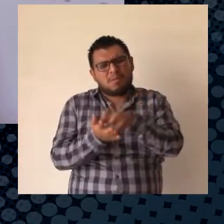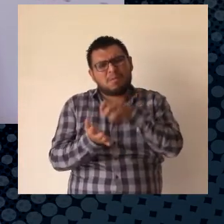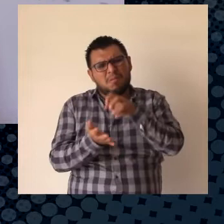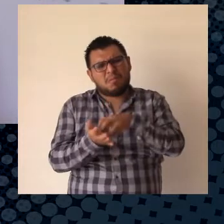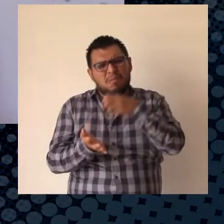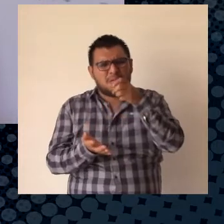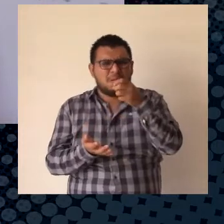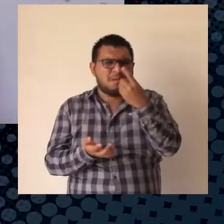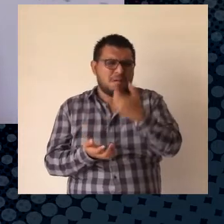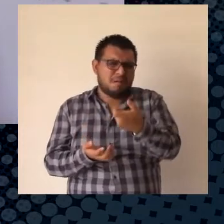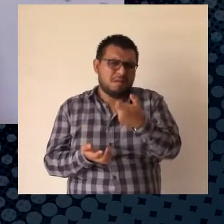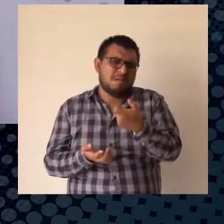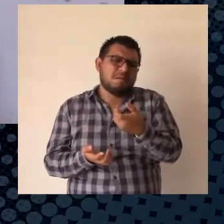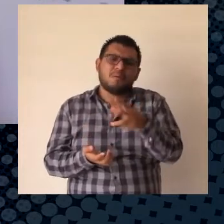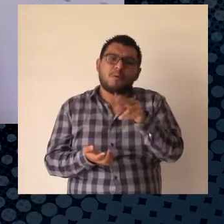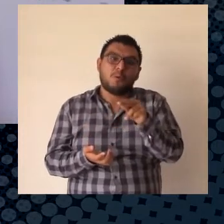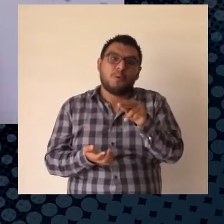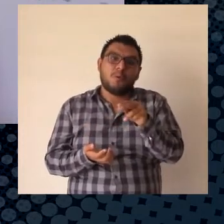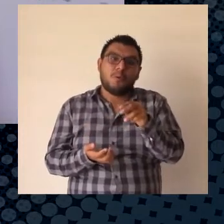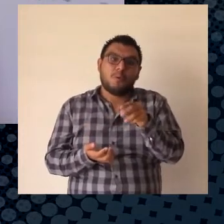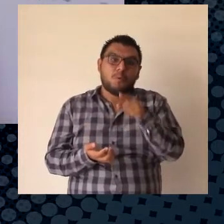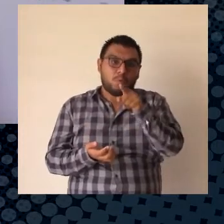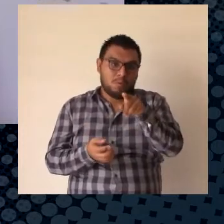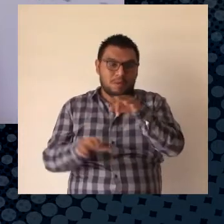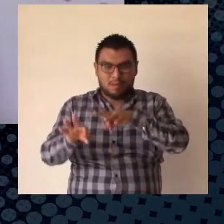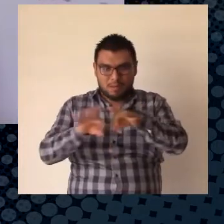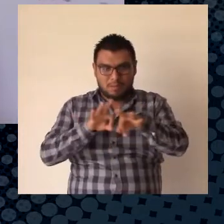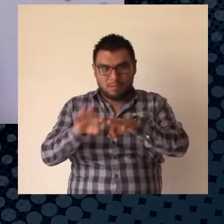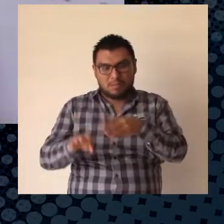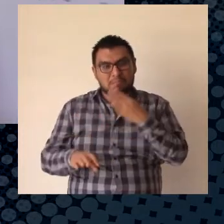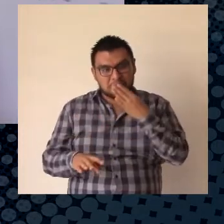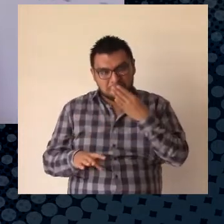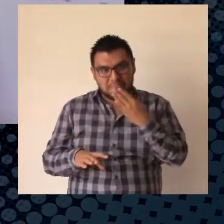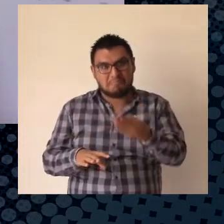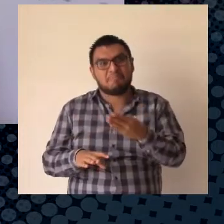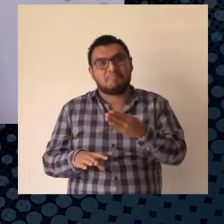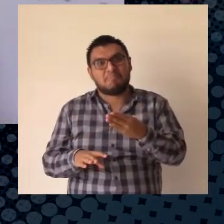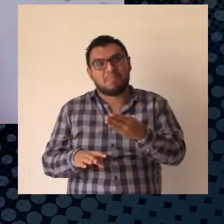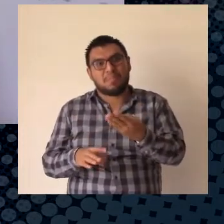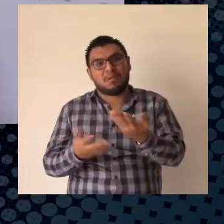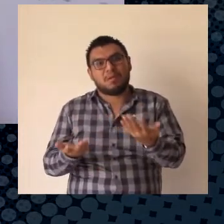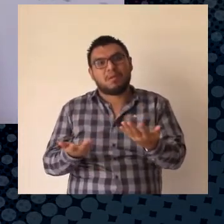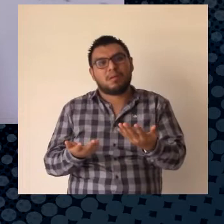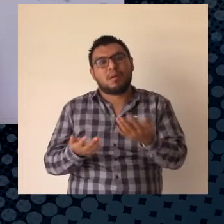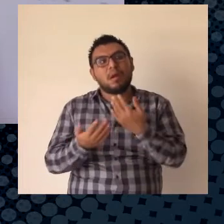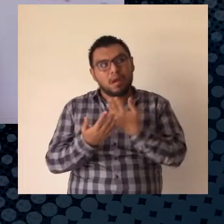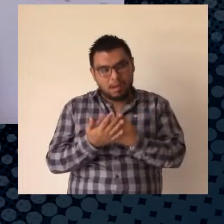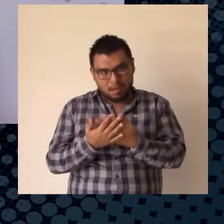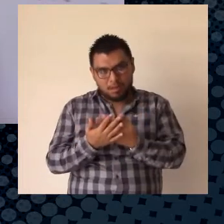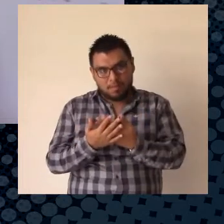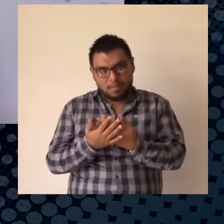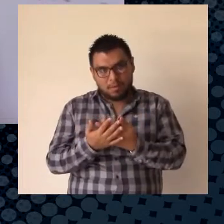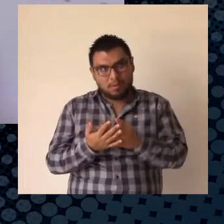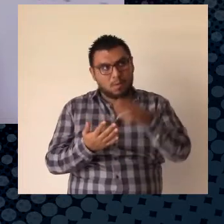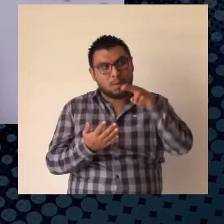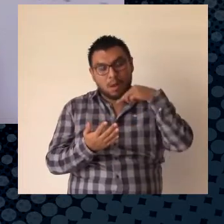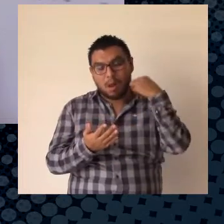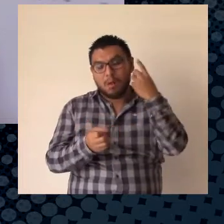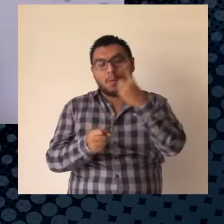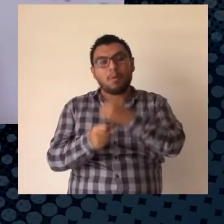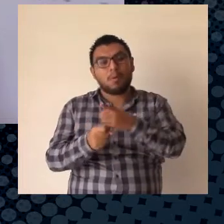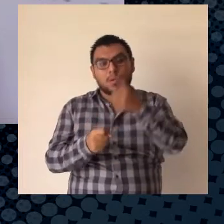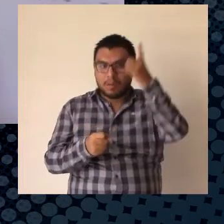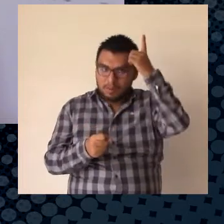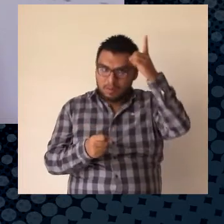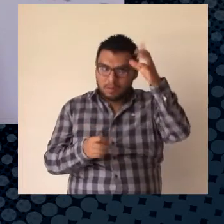la murmuración, sino fue fruto de la entrega y de esperar que la voluntad de Dios